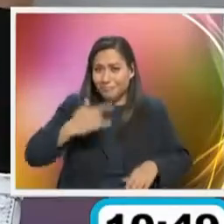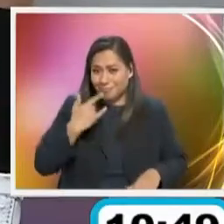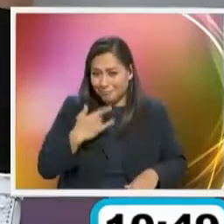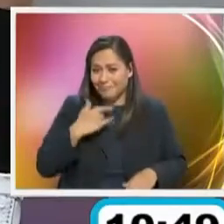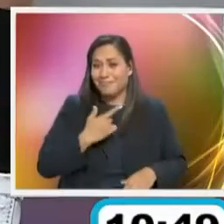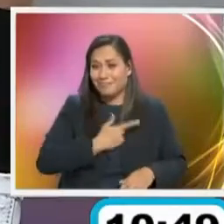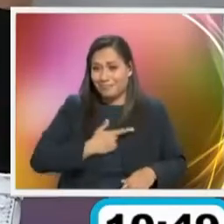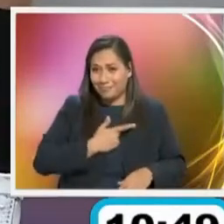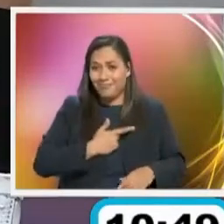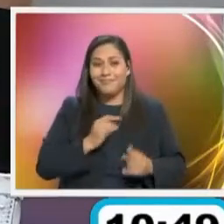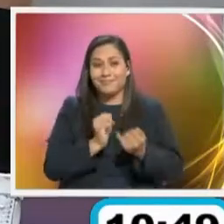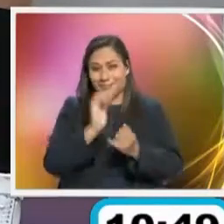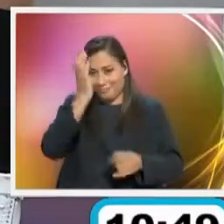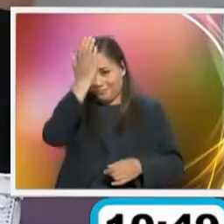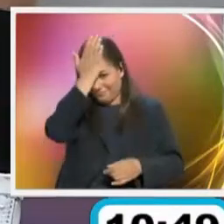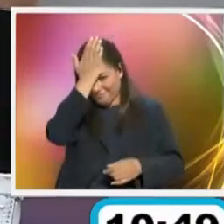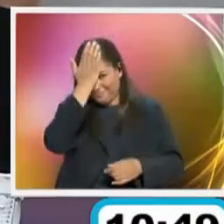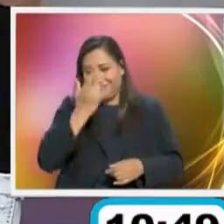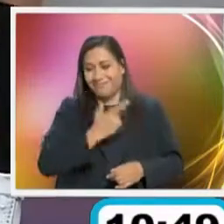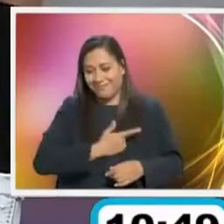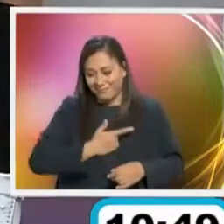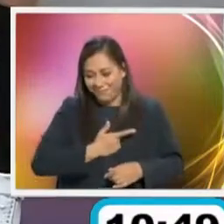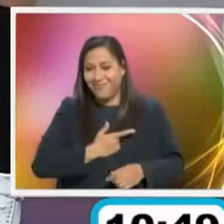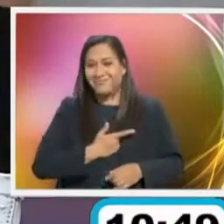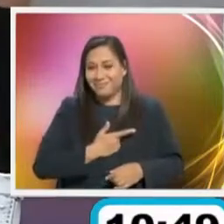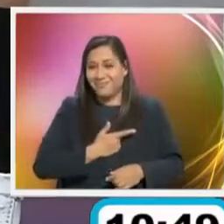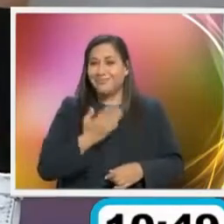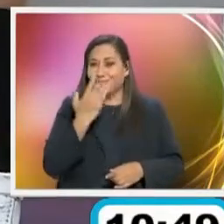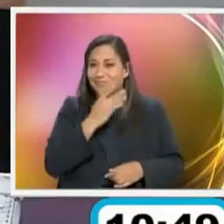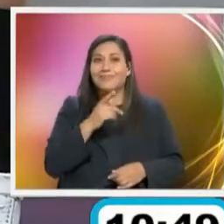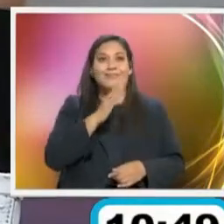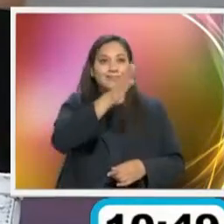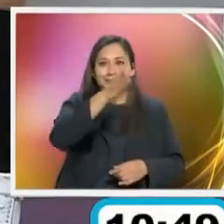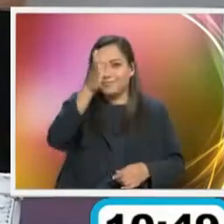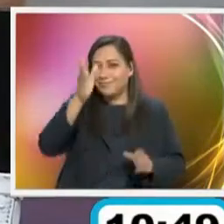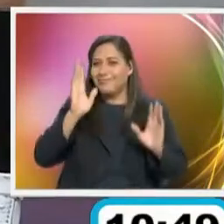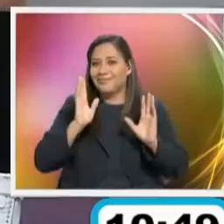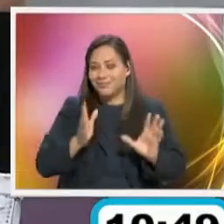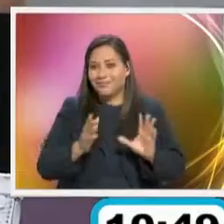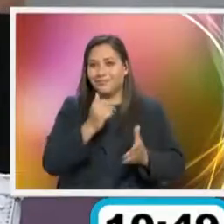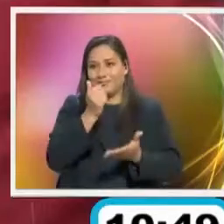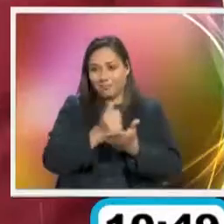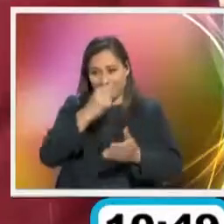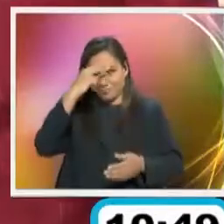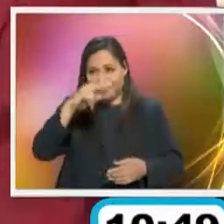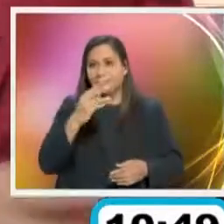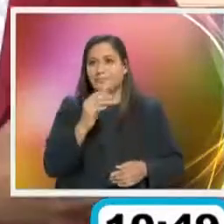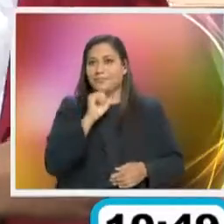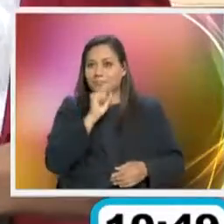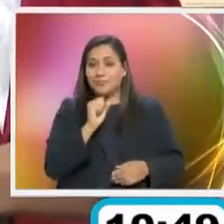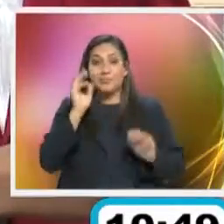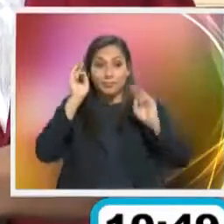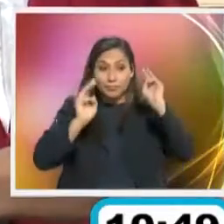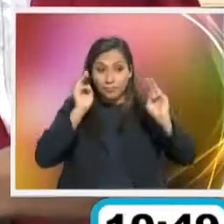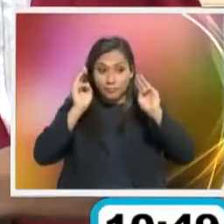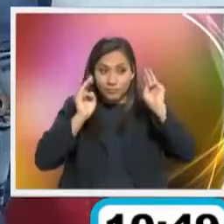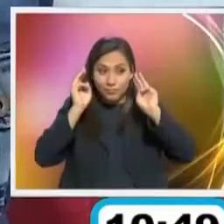bueno. Tequila. Barbacoa, qué rico. Se ve que han hecho un recorrido por la Ciudad de México muy bueno.